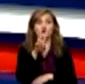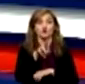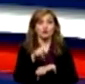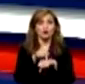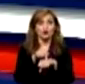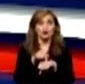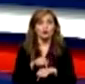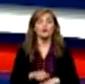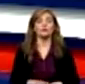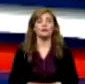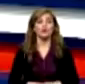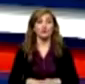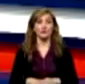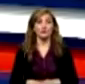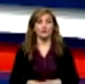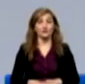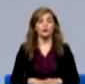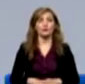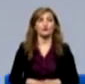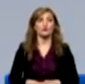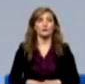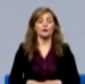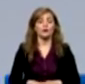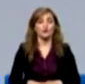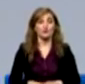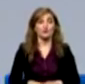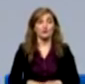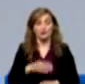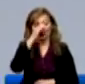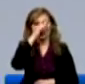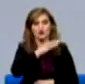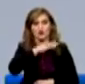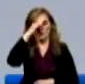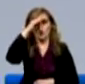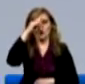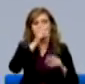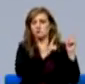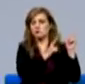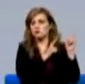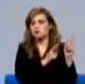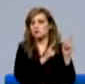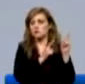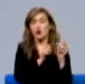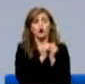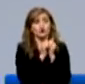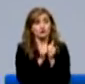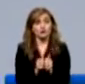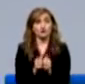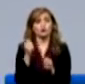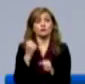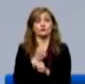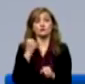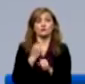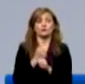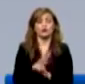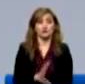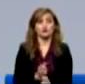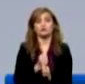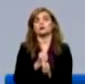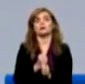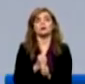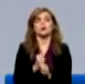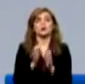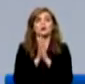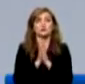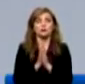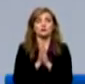24 horas. Hemos dispuesto presencia militar y policial para acompañarlos en este trabajo de seguridad. Les